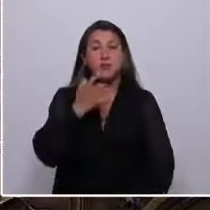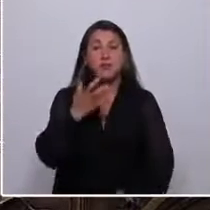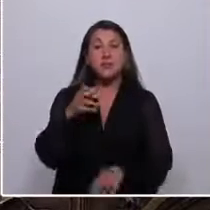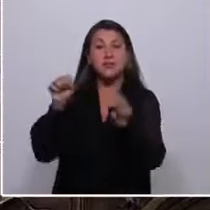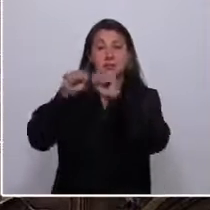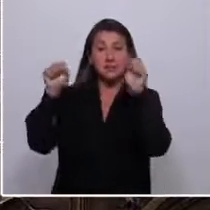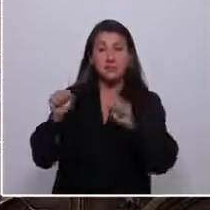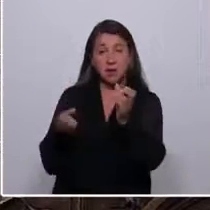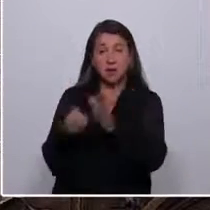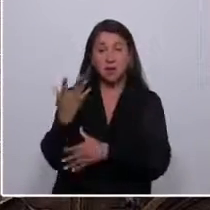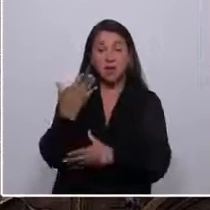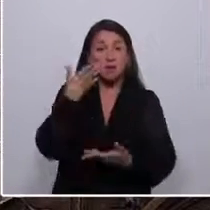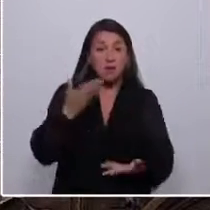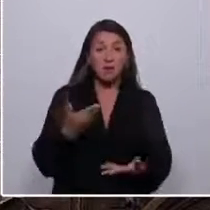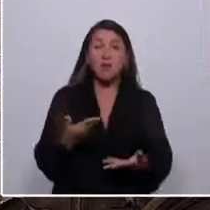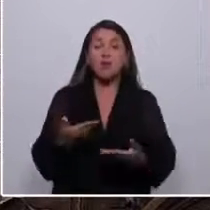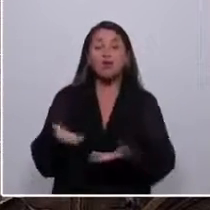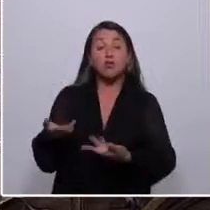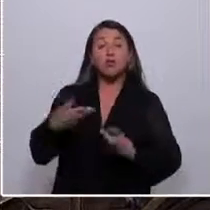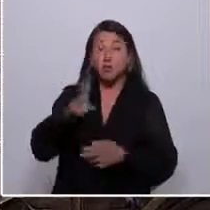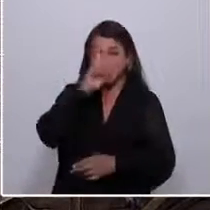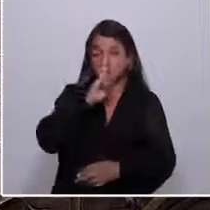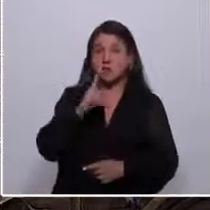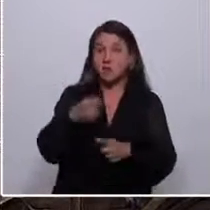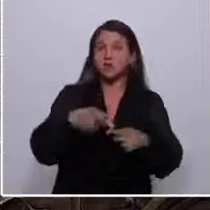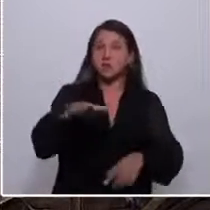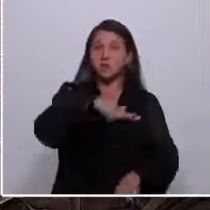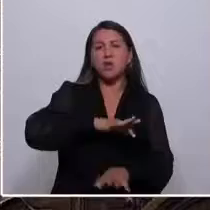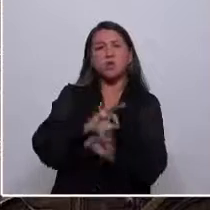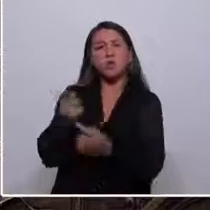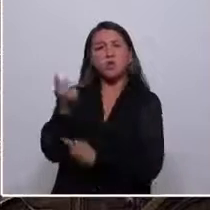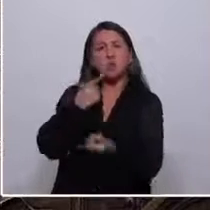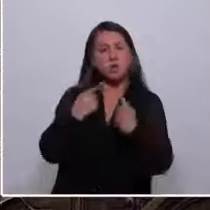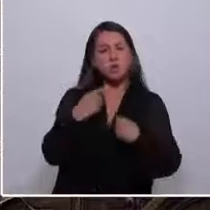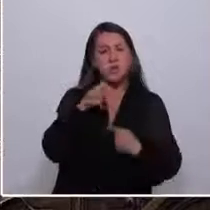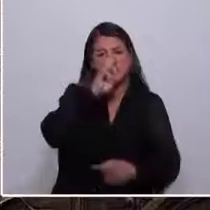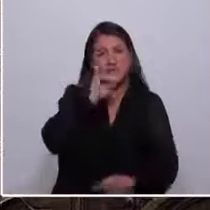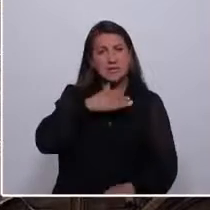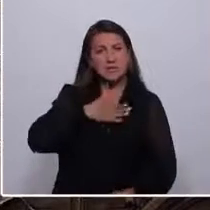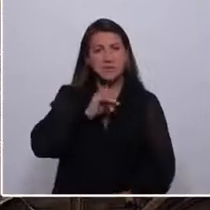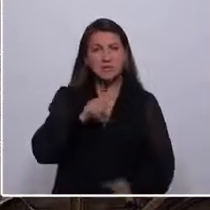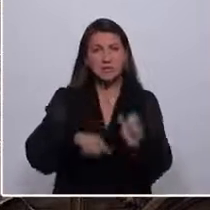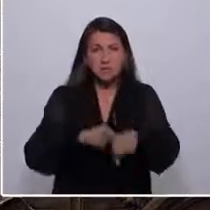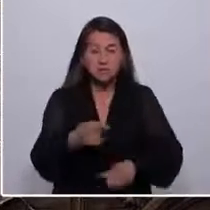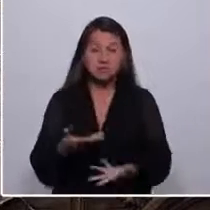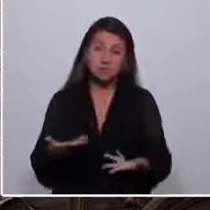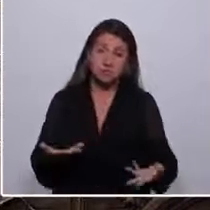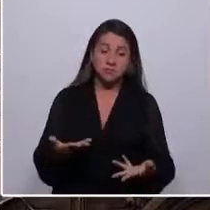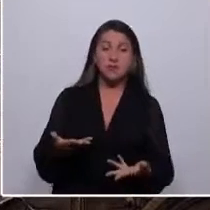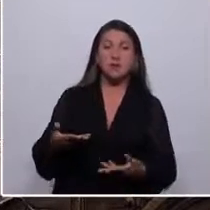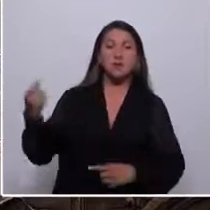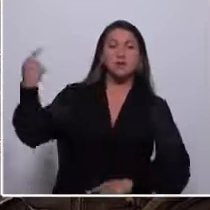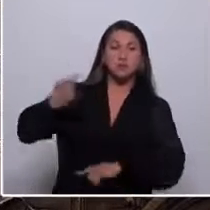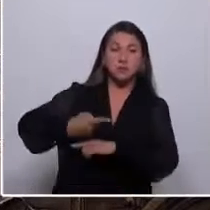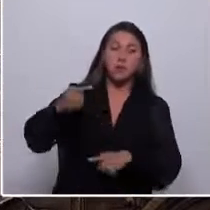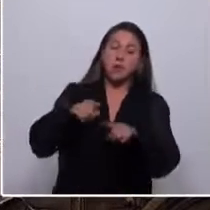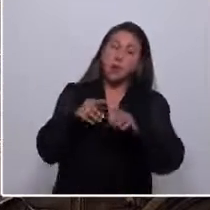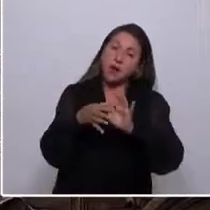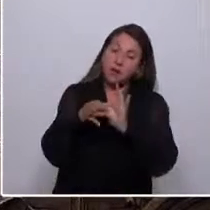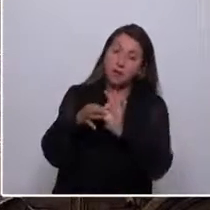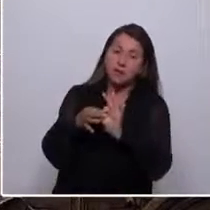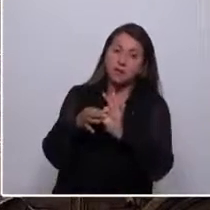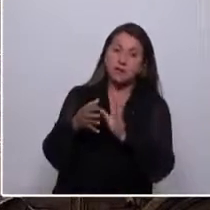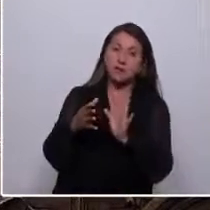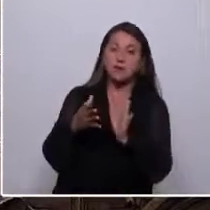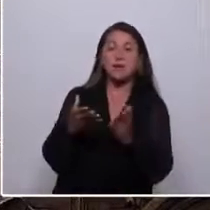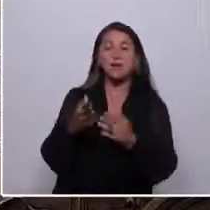y generoso nos dio un rol en la sociedad, pero nunca nos preguntaron si ese rol era el que nosotros queríamos. Pero claro, tenemos que agradecer y rendir